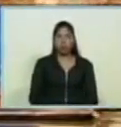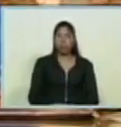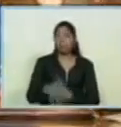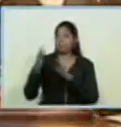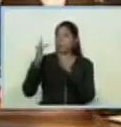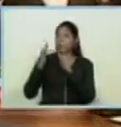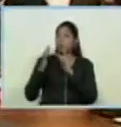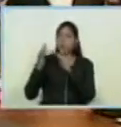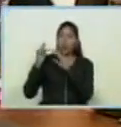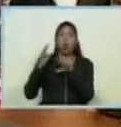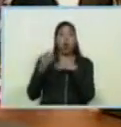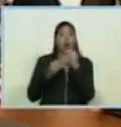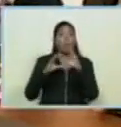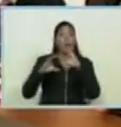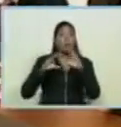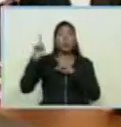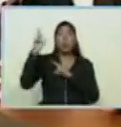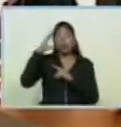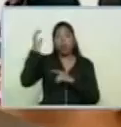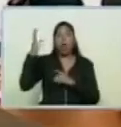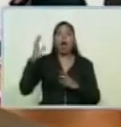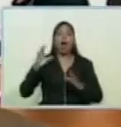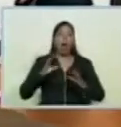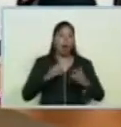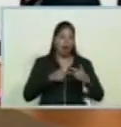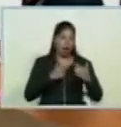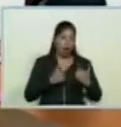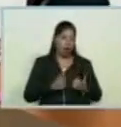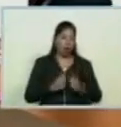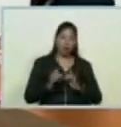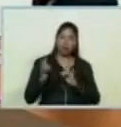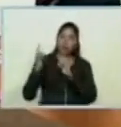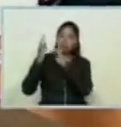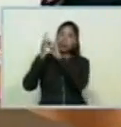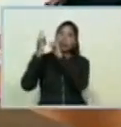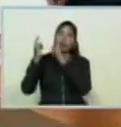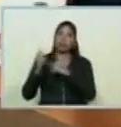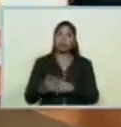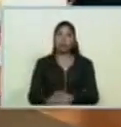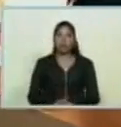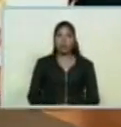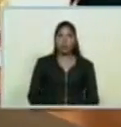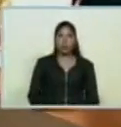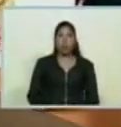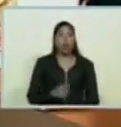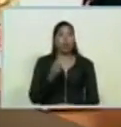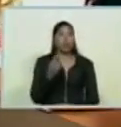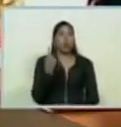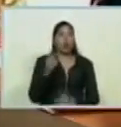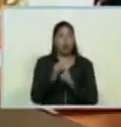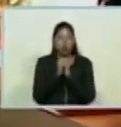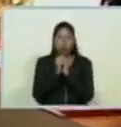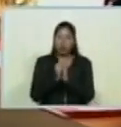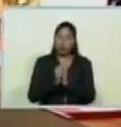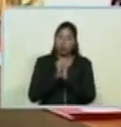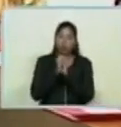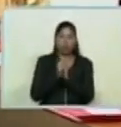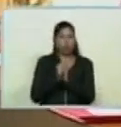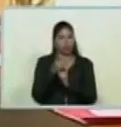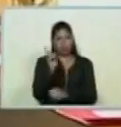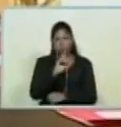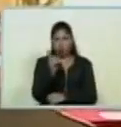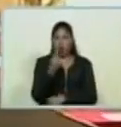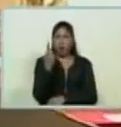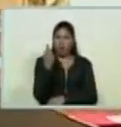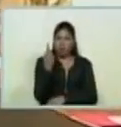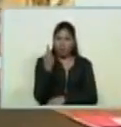desde nuestro corazón, desde nuestra oración, pero no nos quedamos en la oración. No basta rezar, hacen falta muchas cosas para